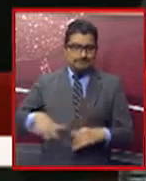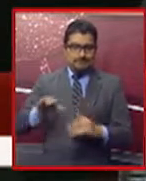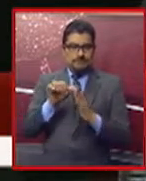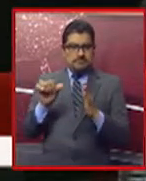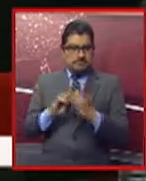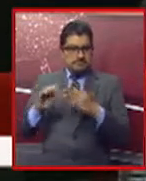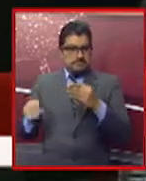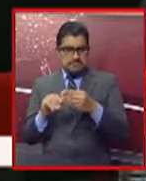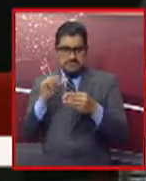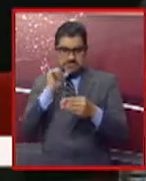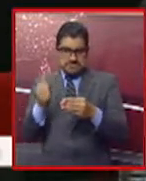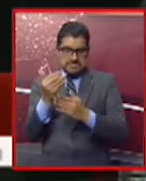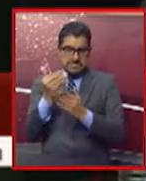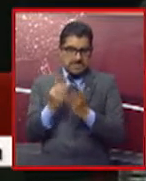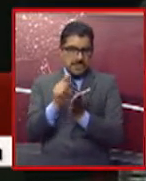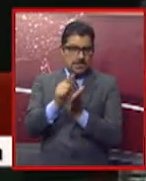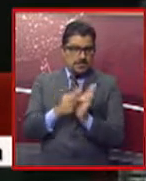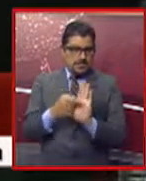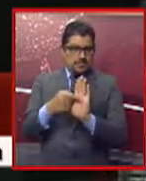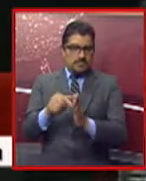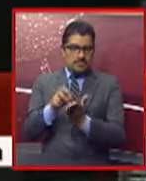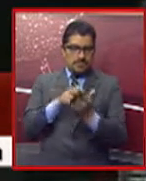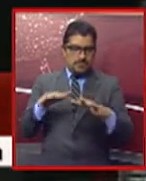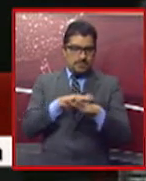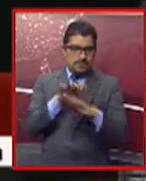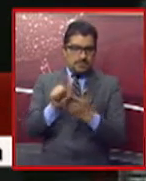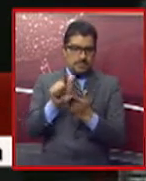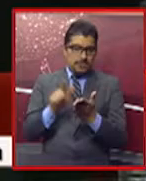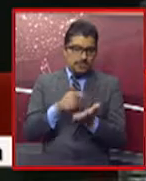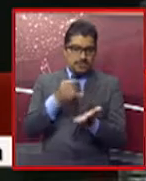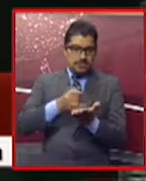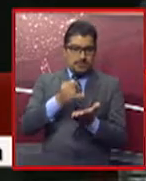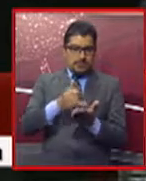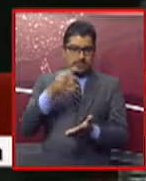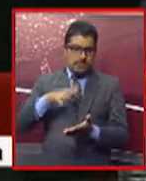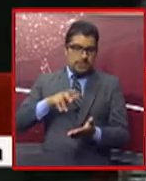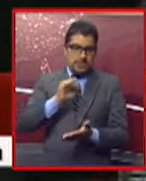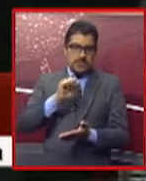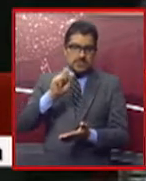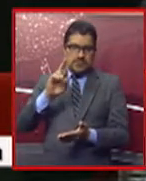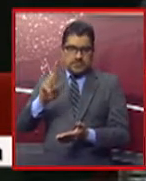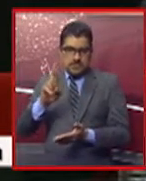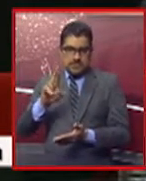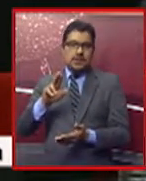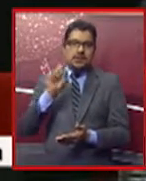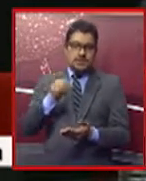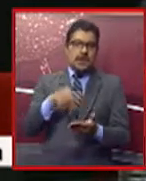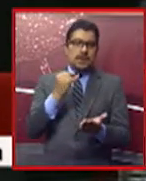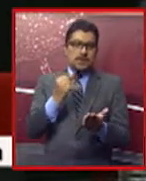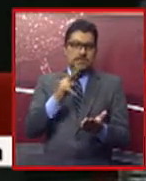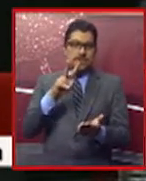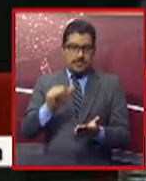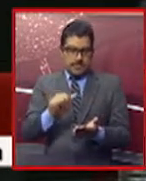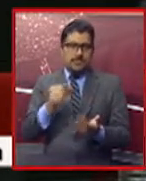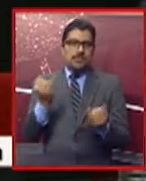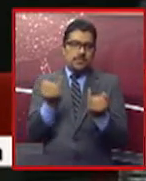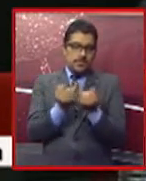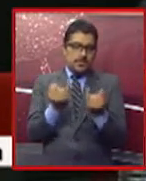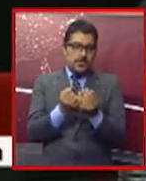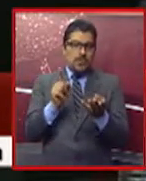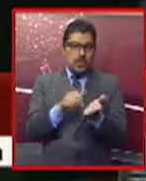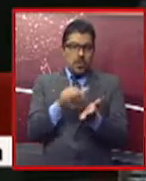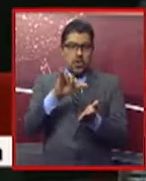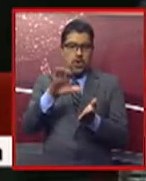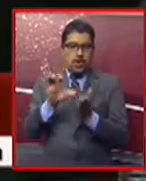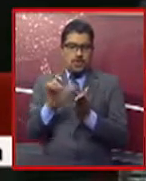no reservados del proyecto de decreto por el que se reforma la Ley del Impuesto sobre la Renta, la Ley del Impuesto al Valor Agregado, el Código Fiscal de la